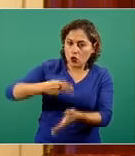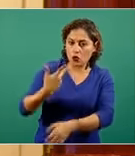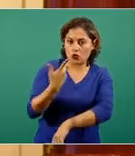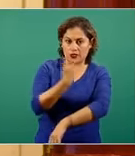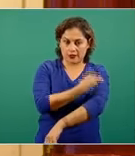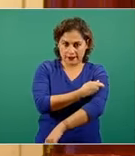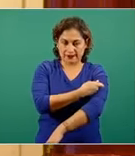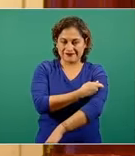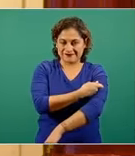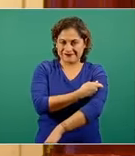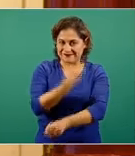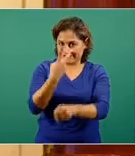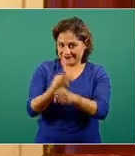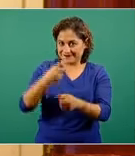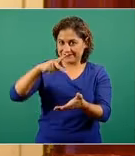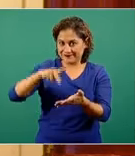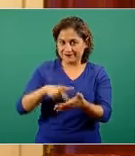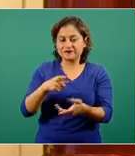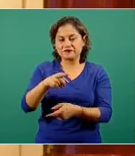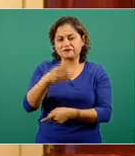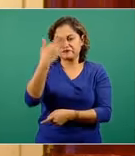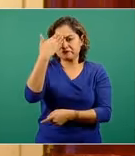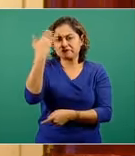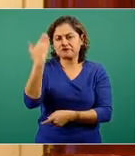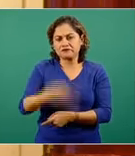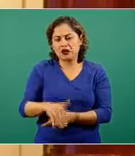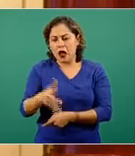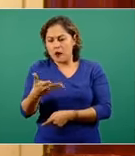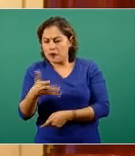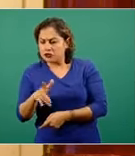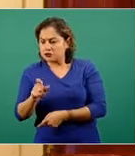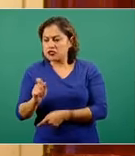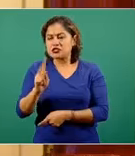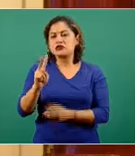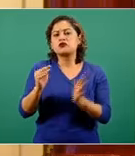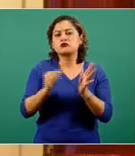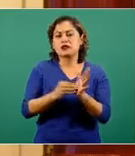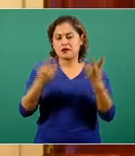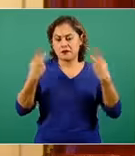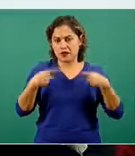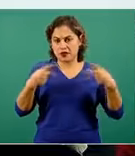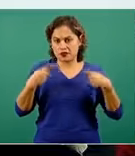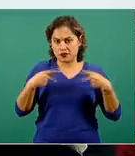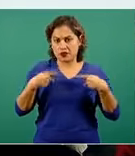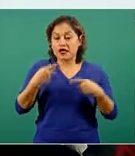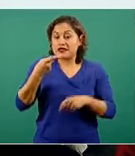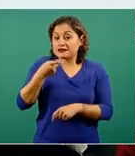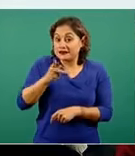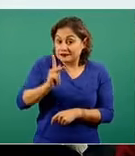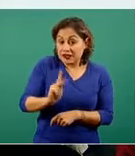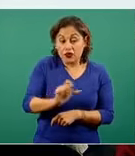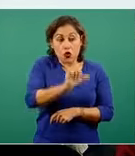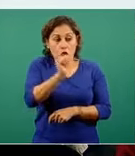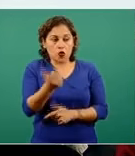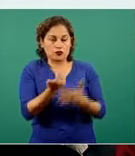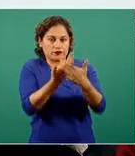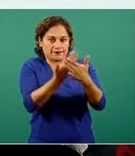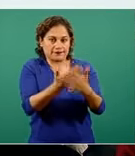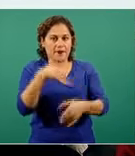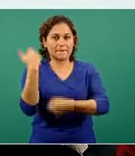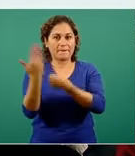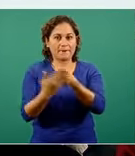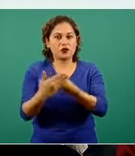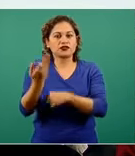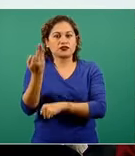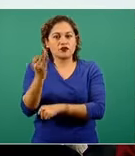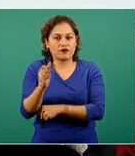veíamos en diapositivas previas de alrededor de 22,000 personas, la gran mayoría de personas será todavía a partir del mes de febrero cuando les